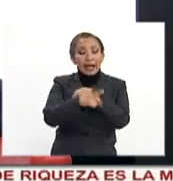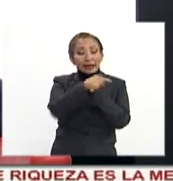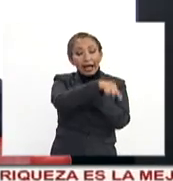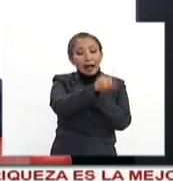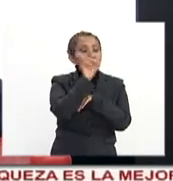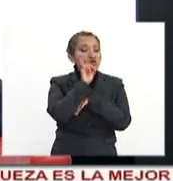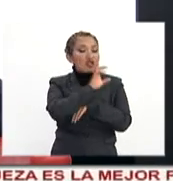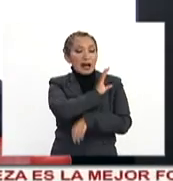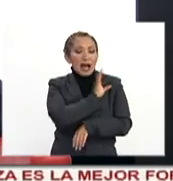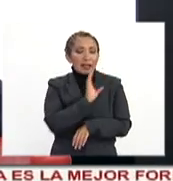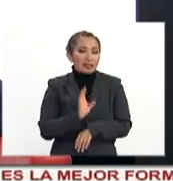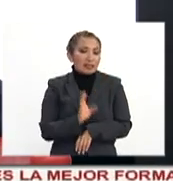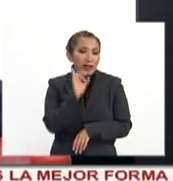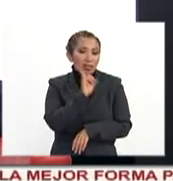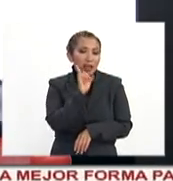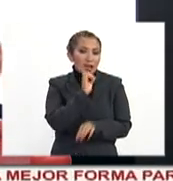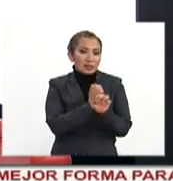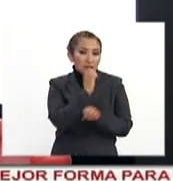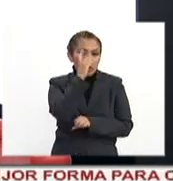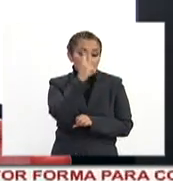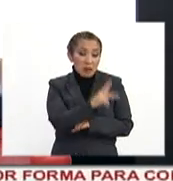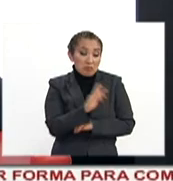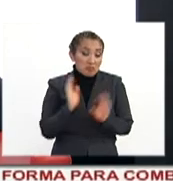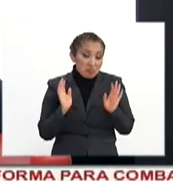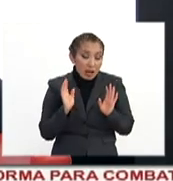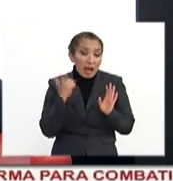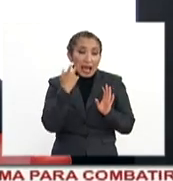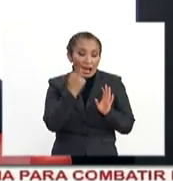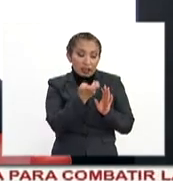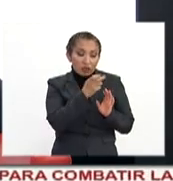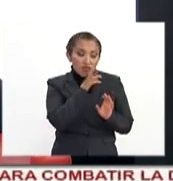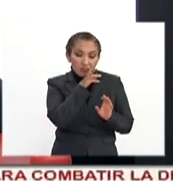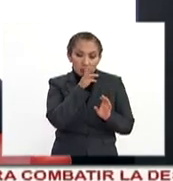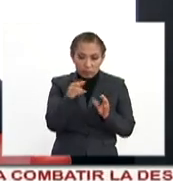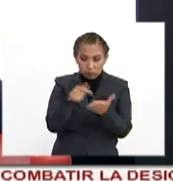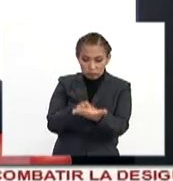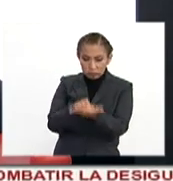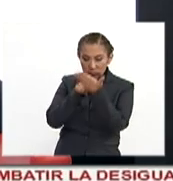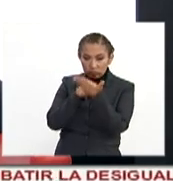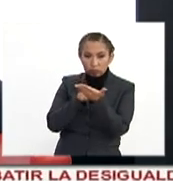afectar a la candidata del Estado de México. Eso lo reporta